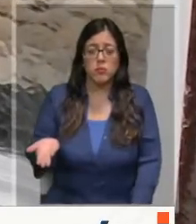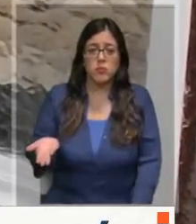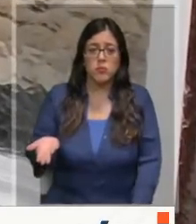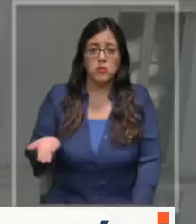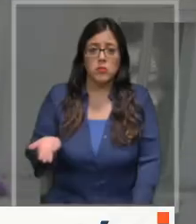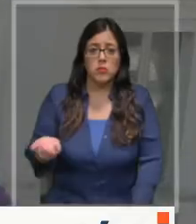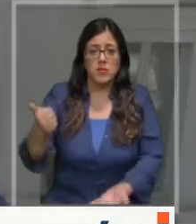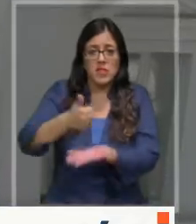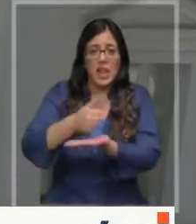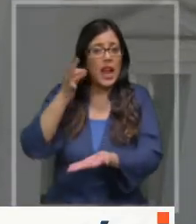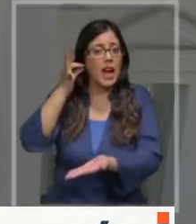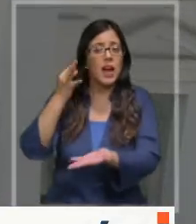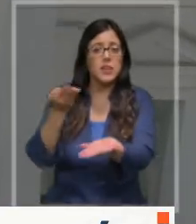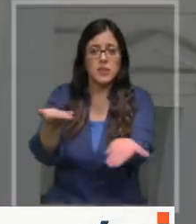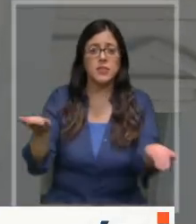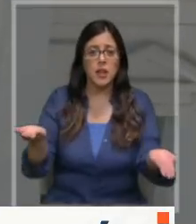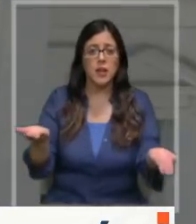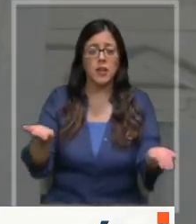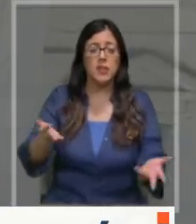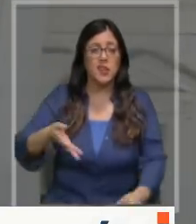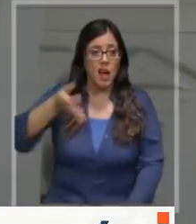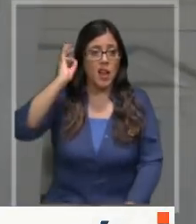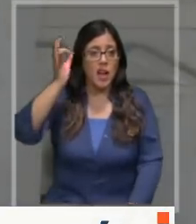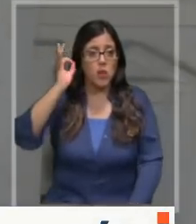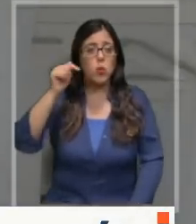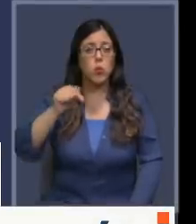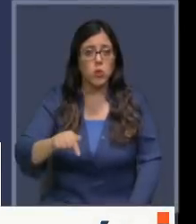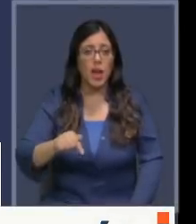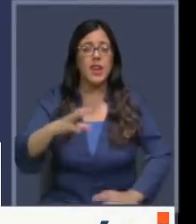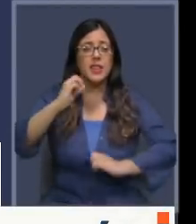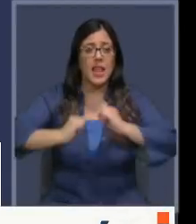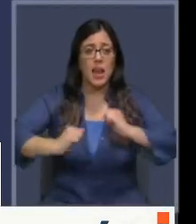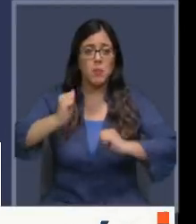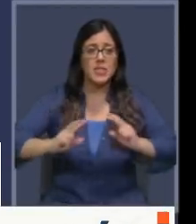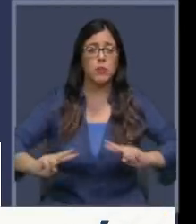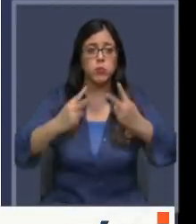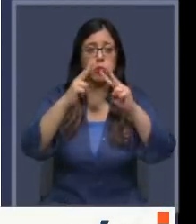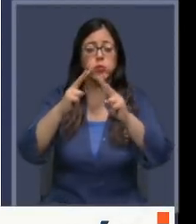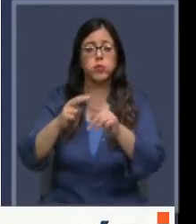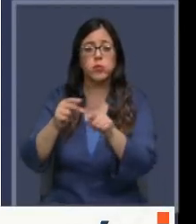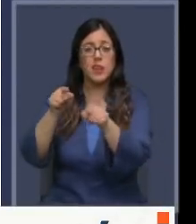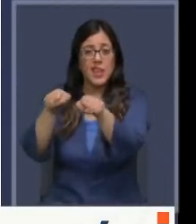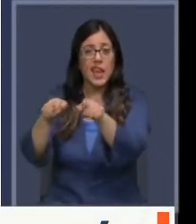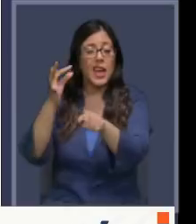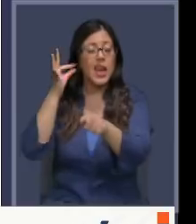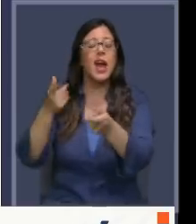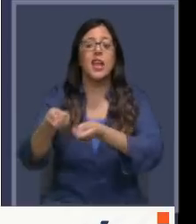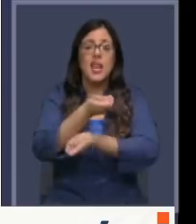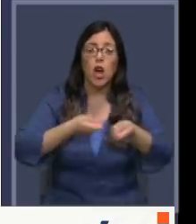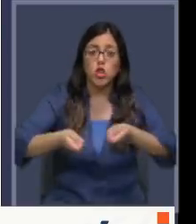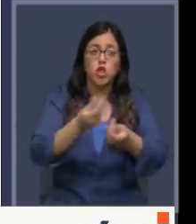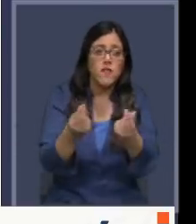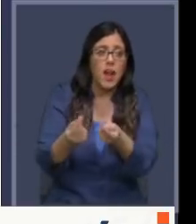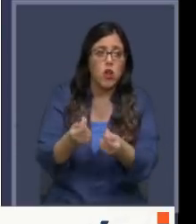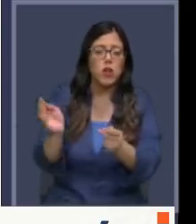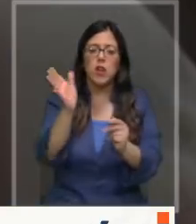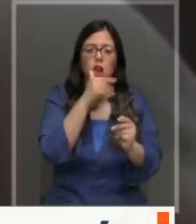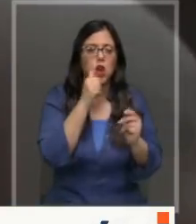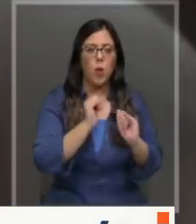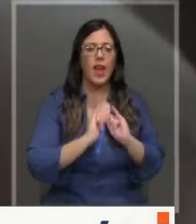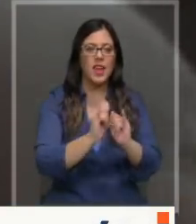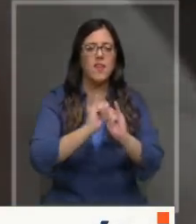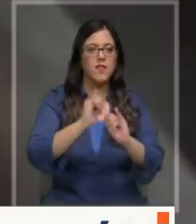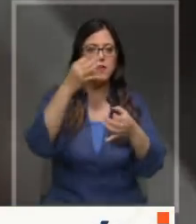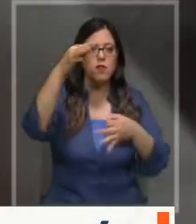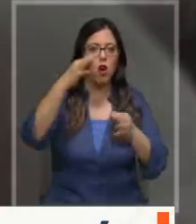de la alcaldesa. La reunión en que, según la inmobiliaria, la alcaldesa Iracy Hassler negoció el precio no figura informada en los